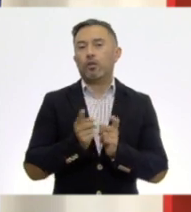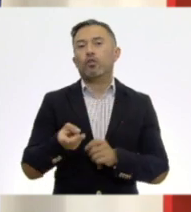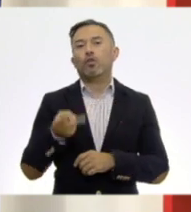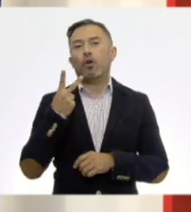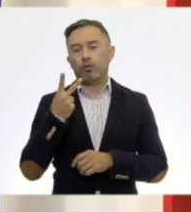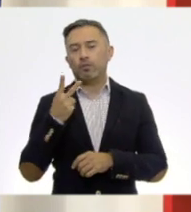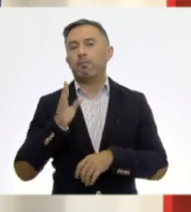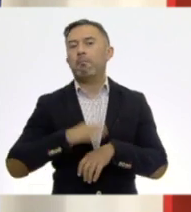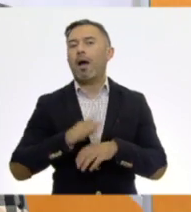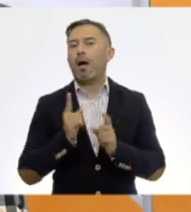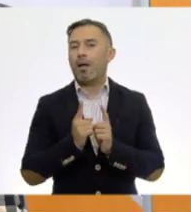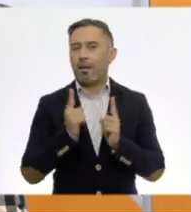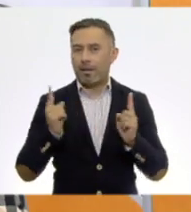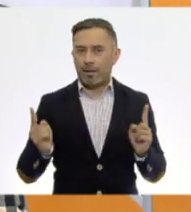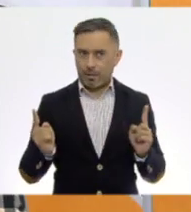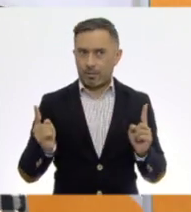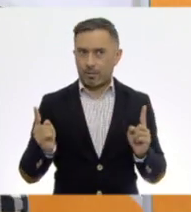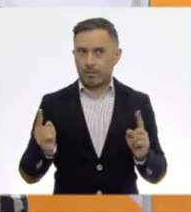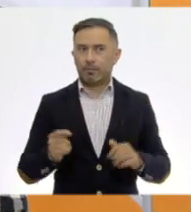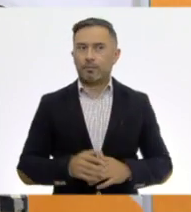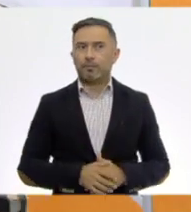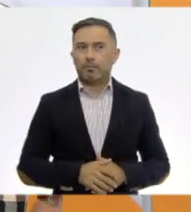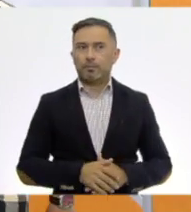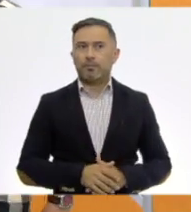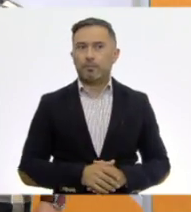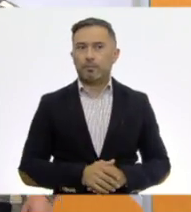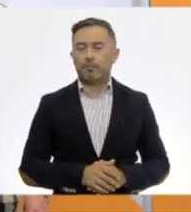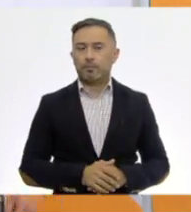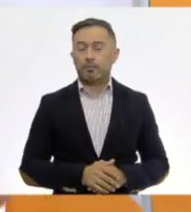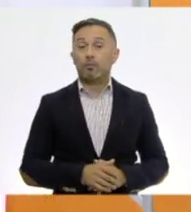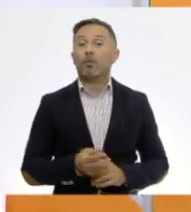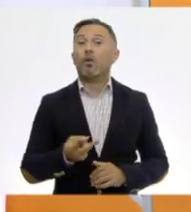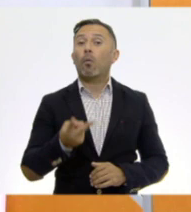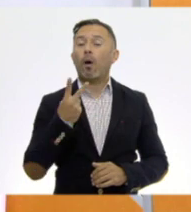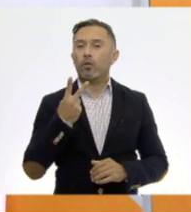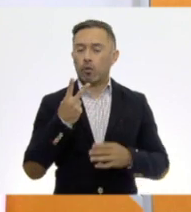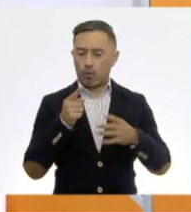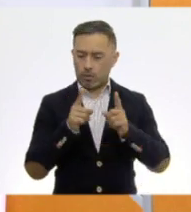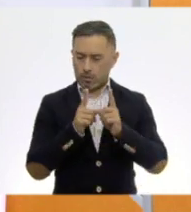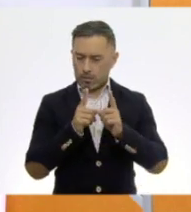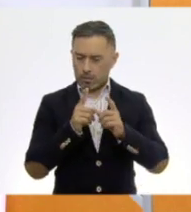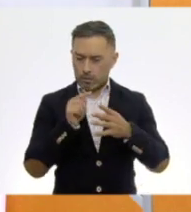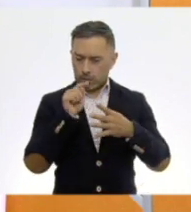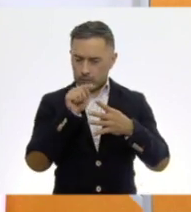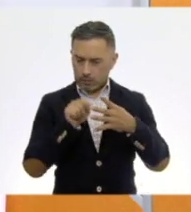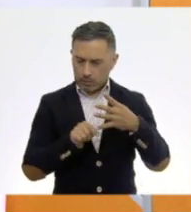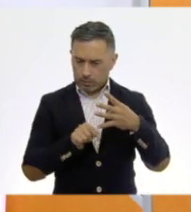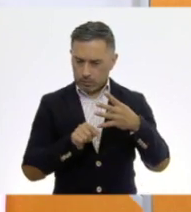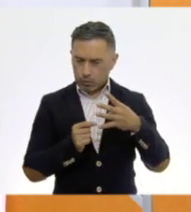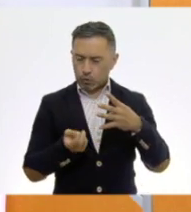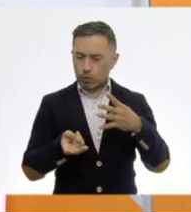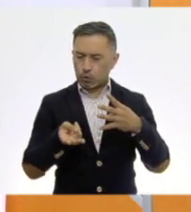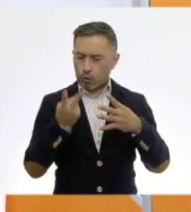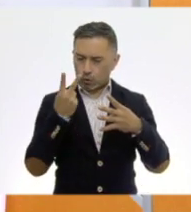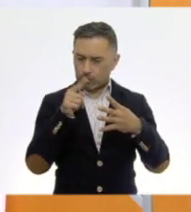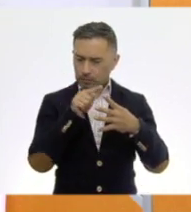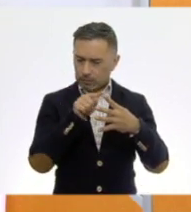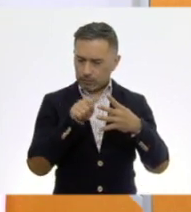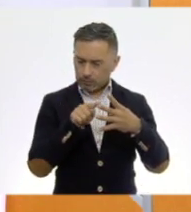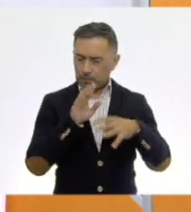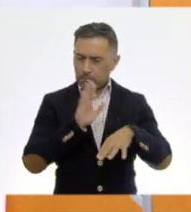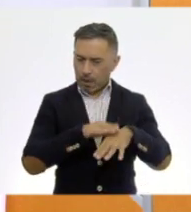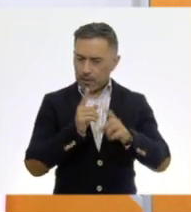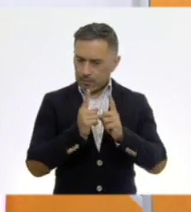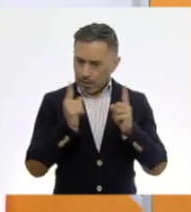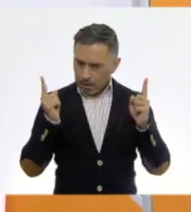longitud más larga. Ajá. Cuatro aristas, dos de longitud más